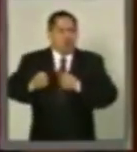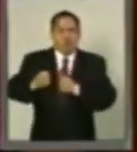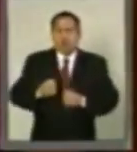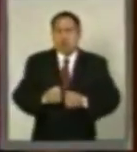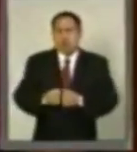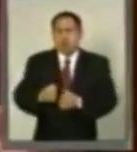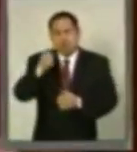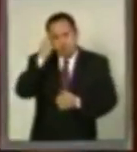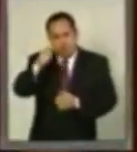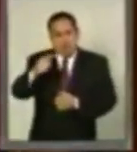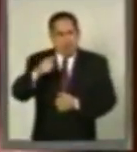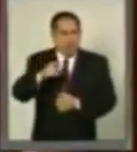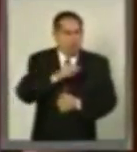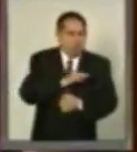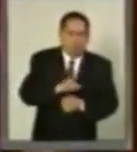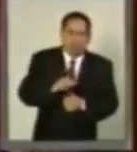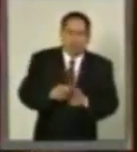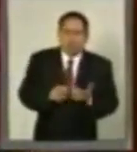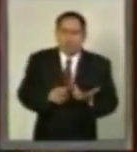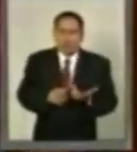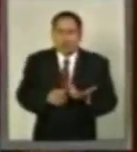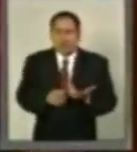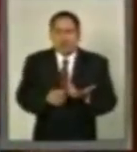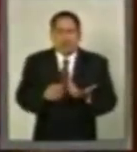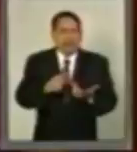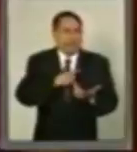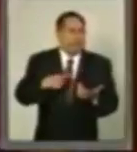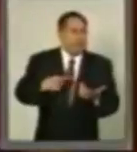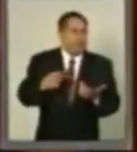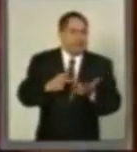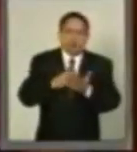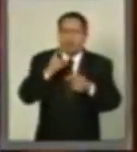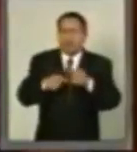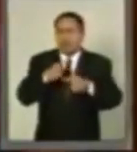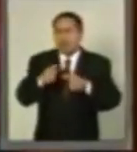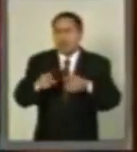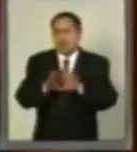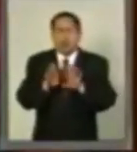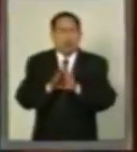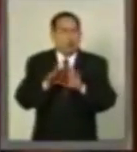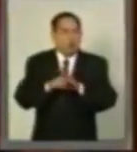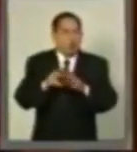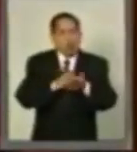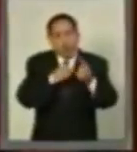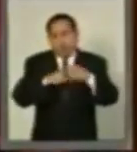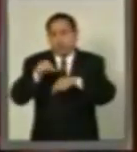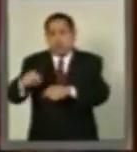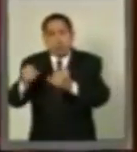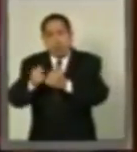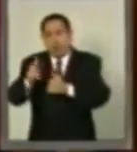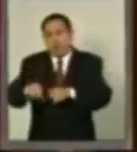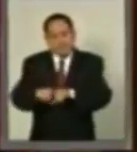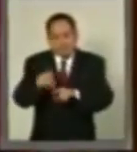Para que no puedan y deban regresar a la misma circunstancia de donde salieron.